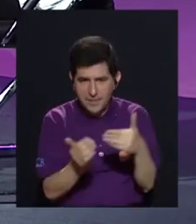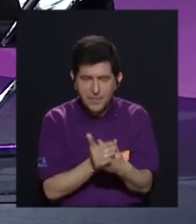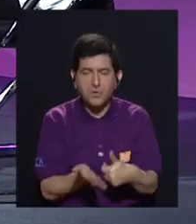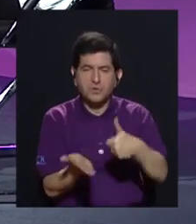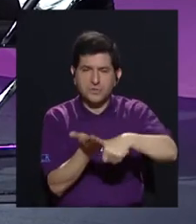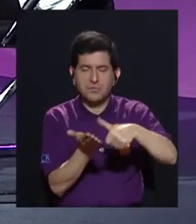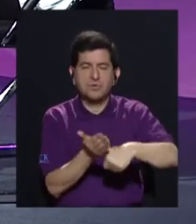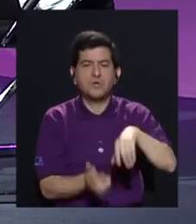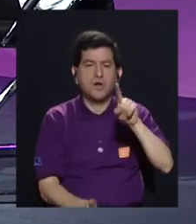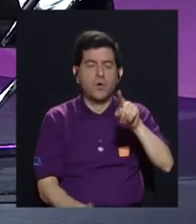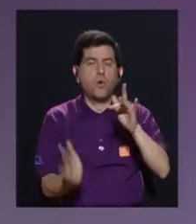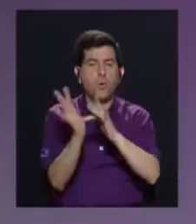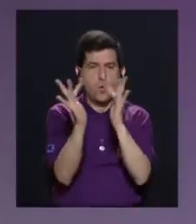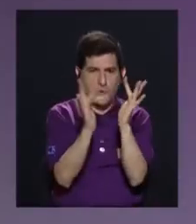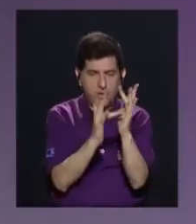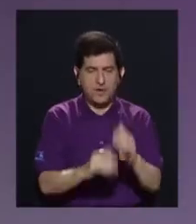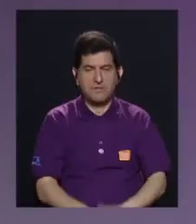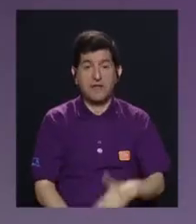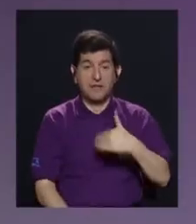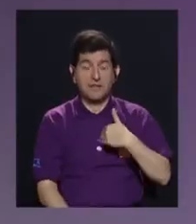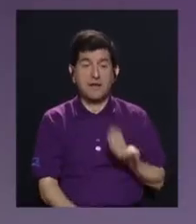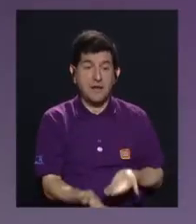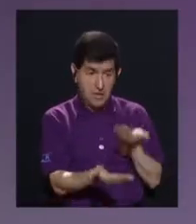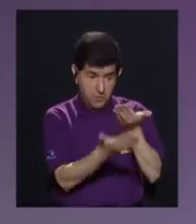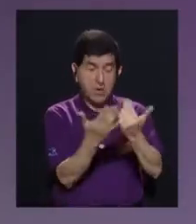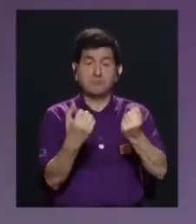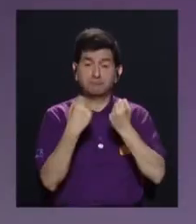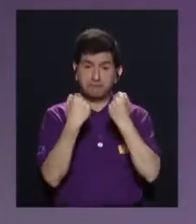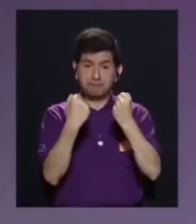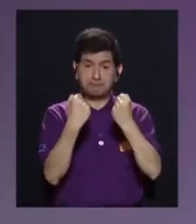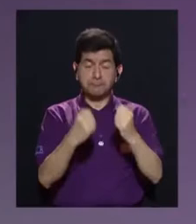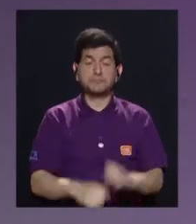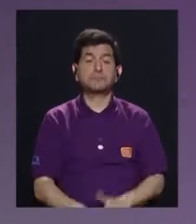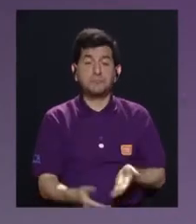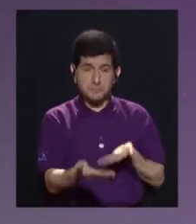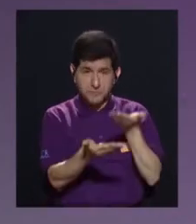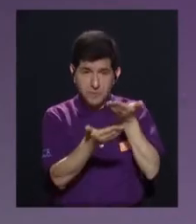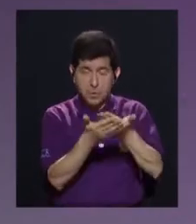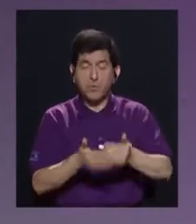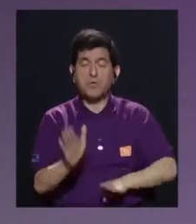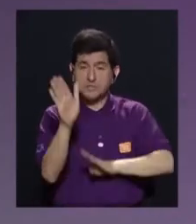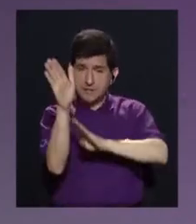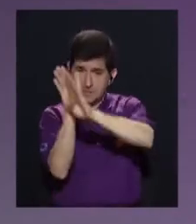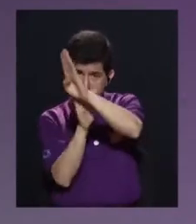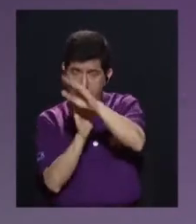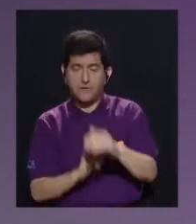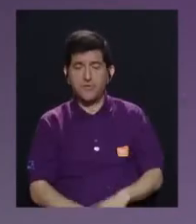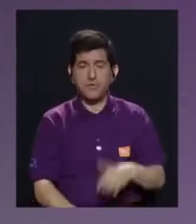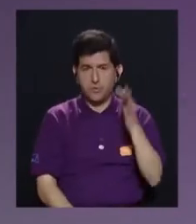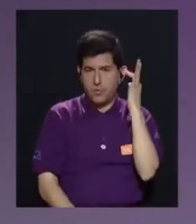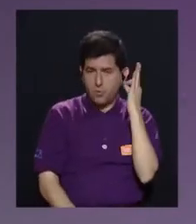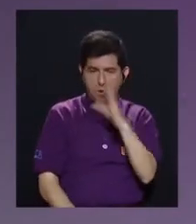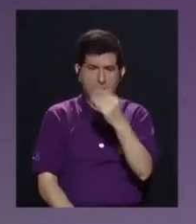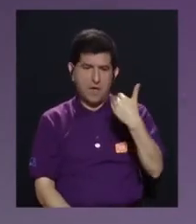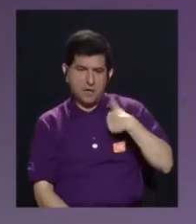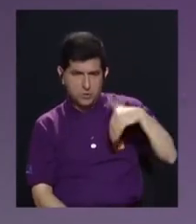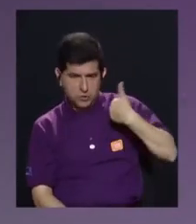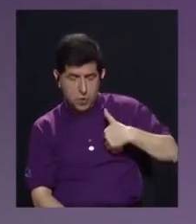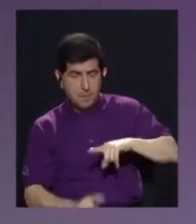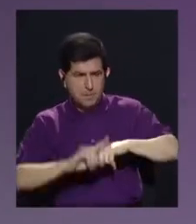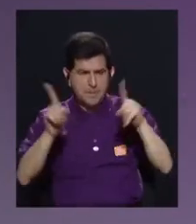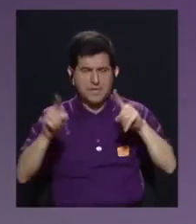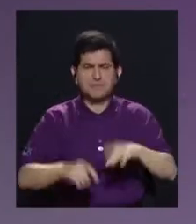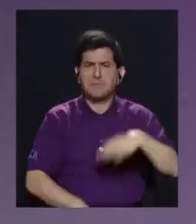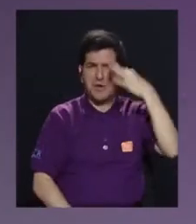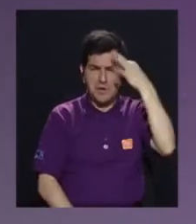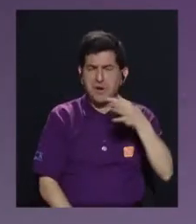el próximo primero de abril tenemos una propuesta vigorosa una propuesta de desarrollo para las mujeres y los hombres que